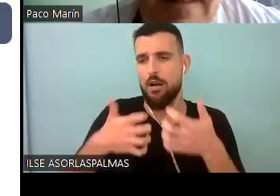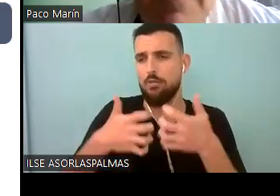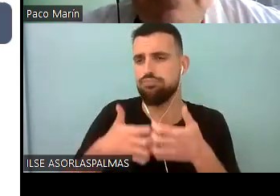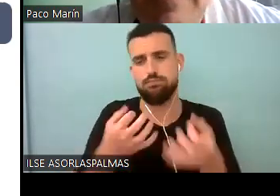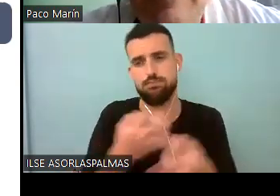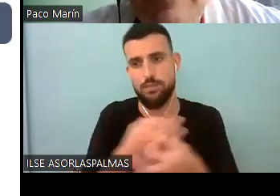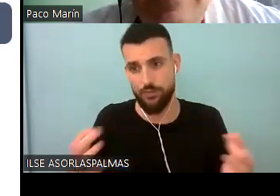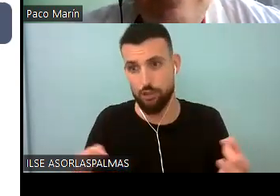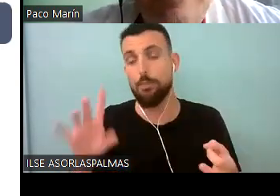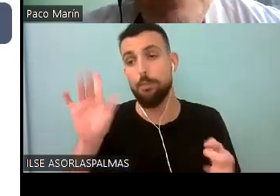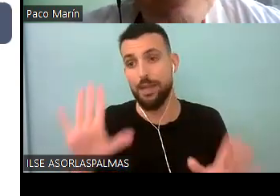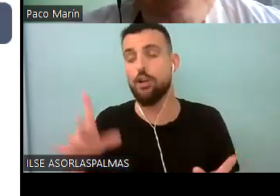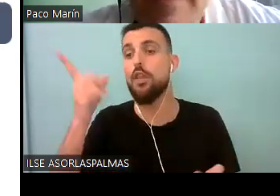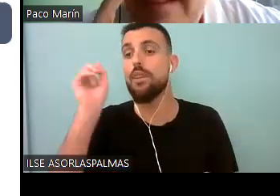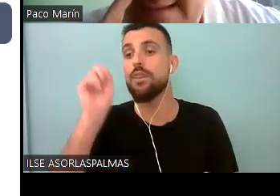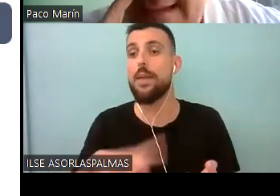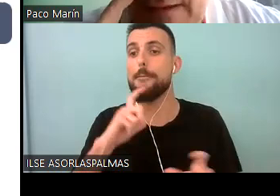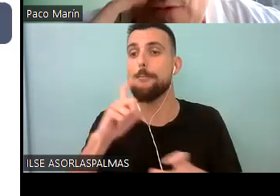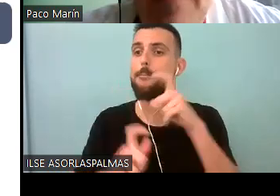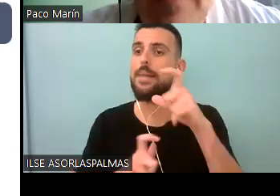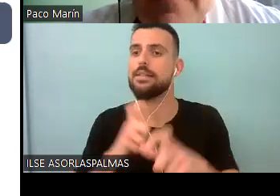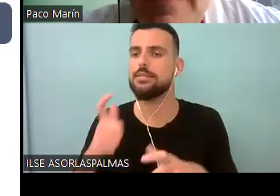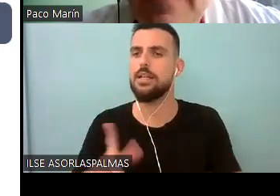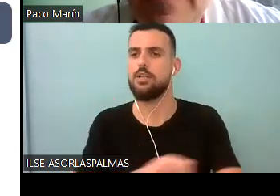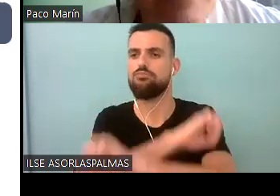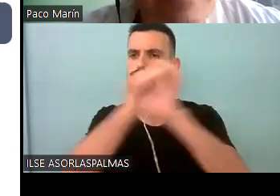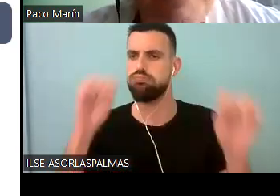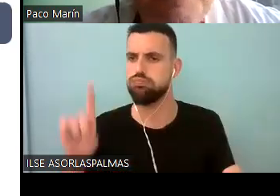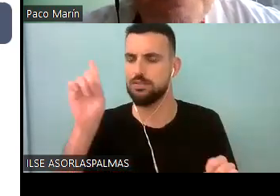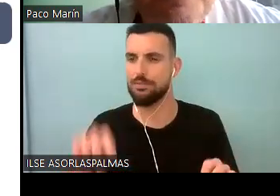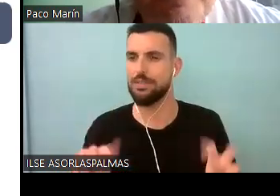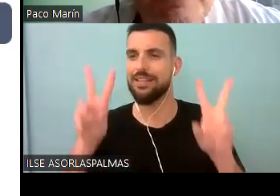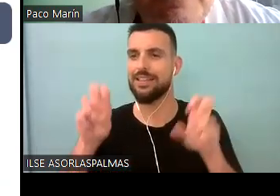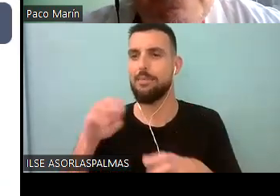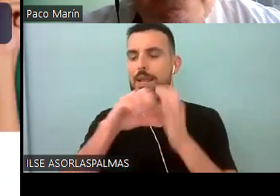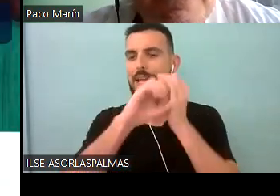para restablecer las bacterias adecuadas a nivel intestinal.